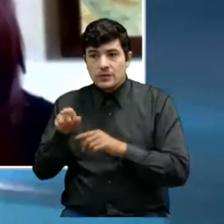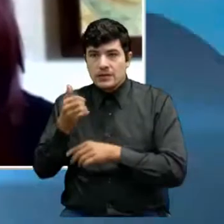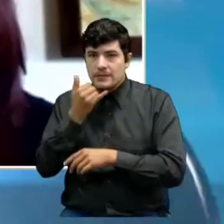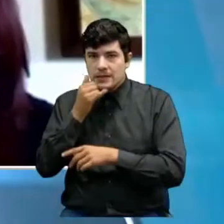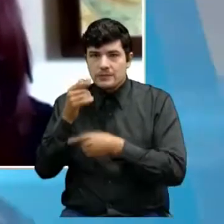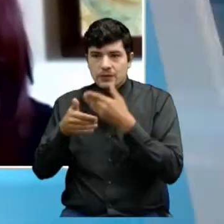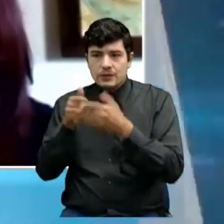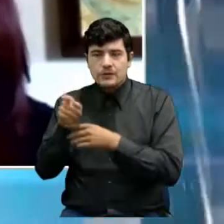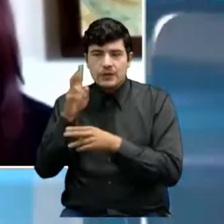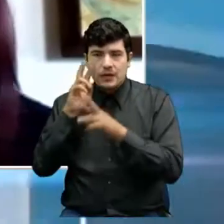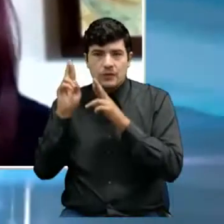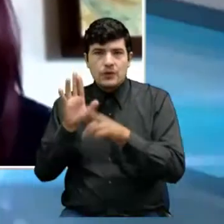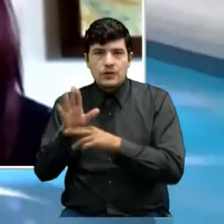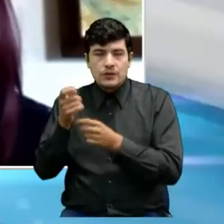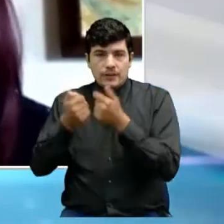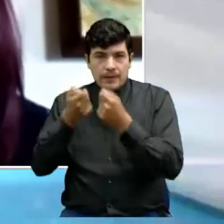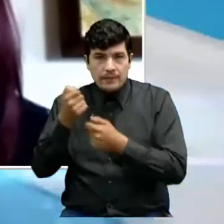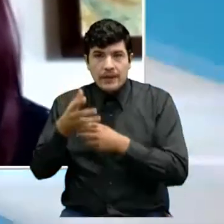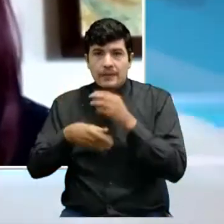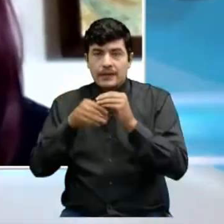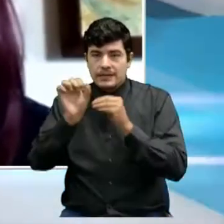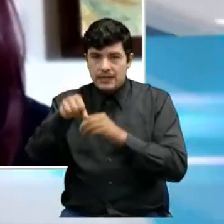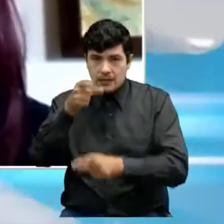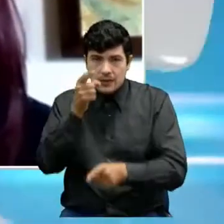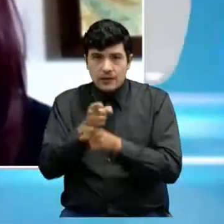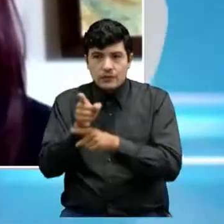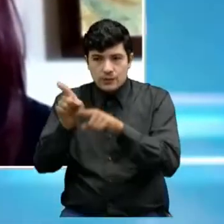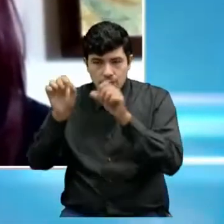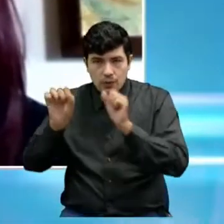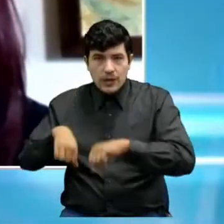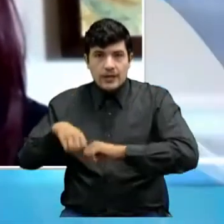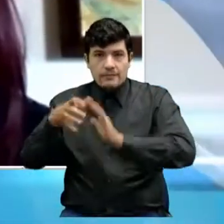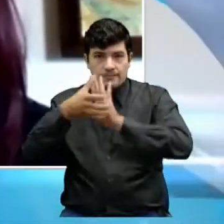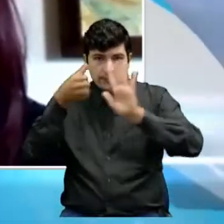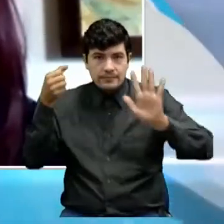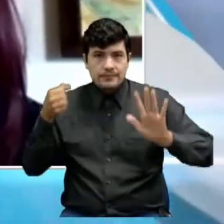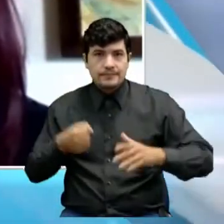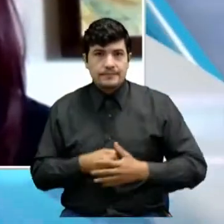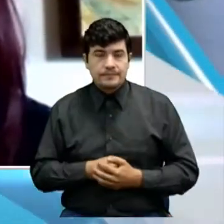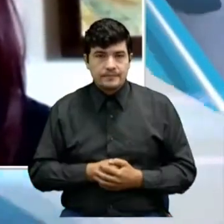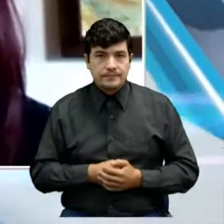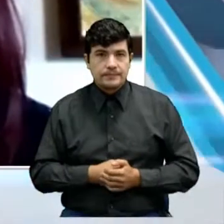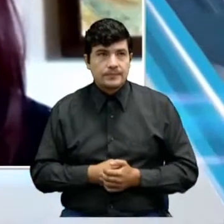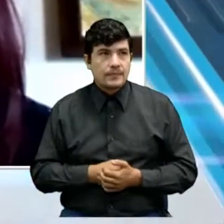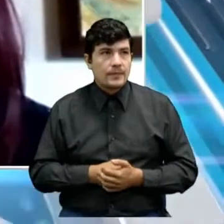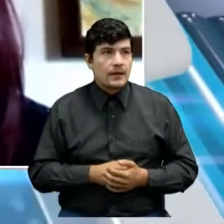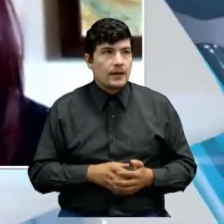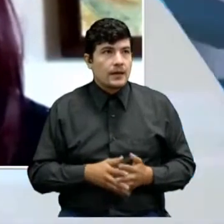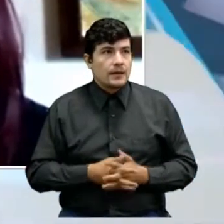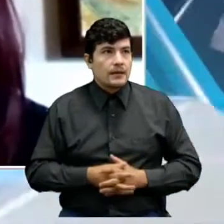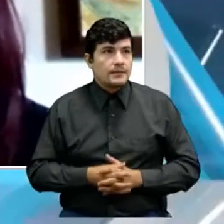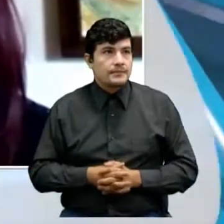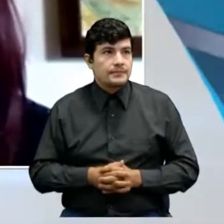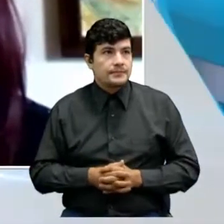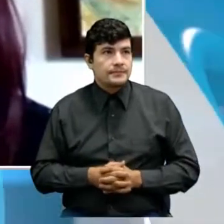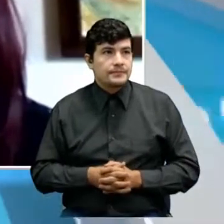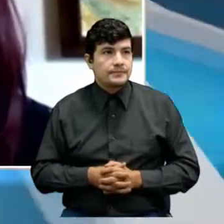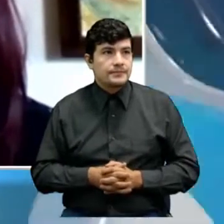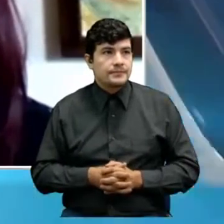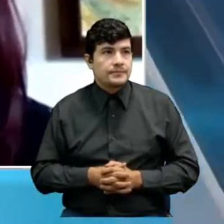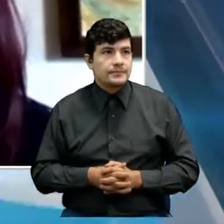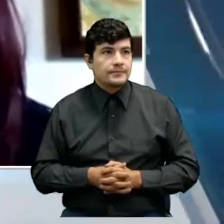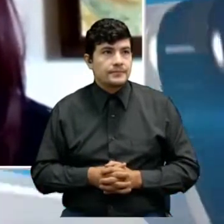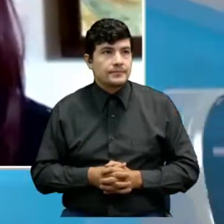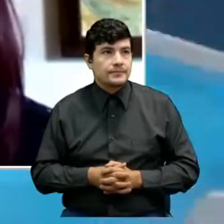sea, determinará el valor y sí, sí se puede embargar. Sí, sí es un factor embargable para